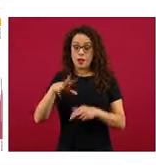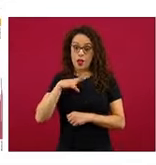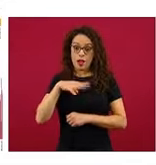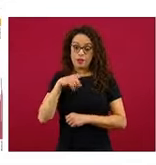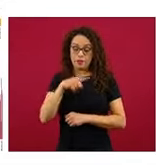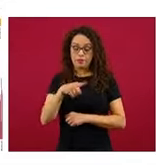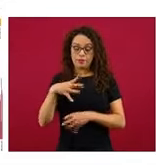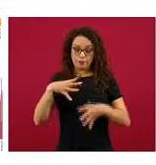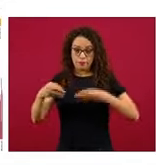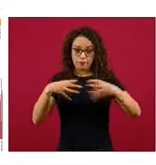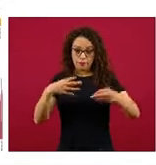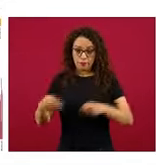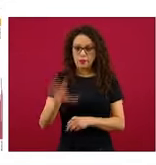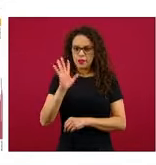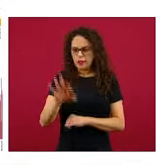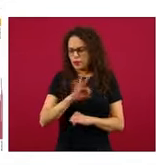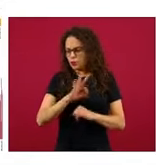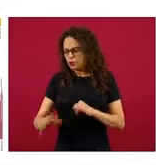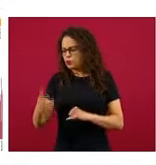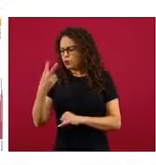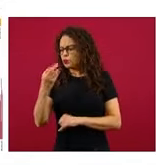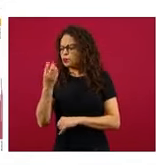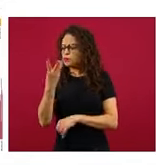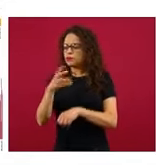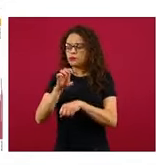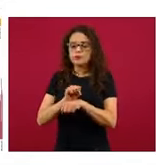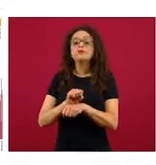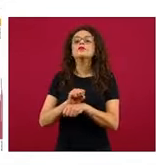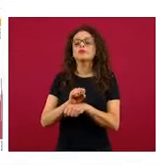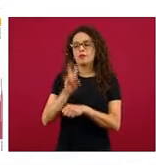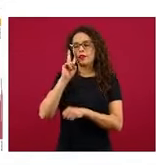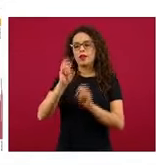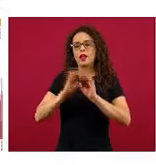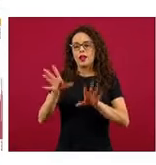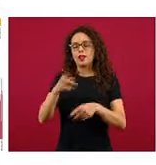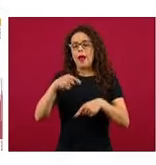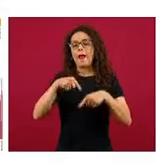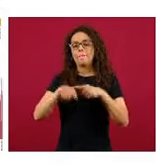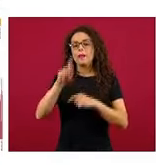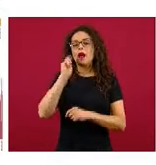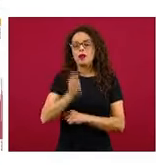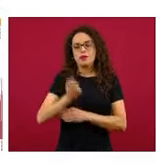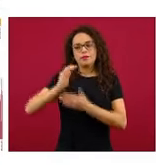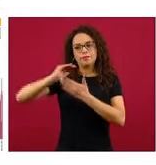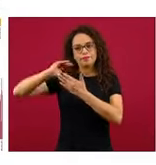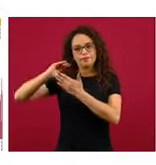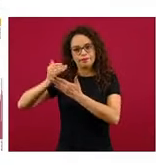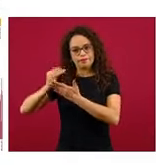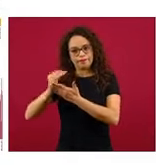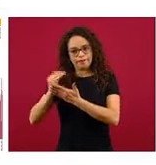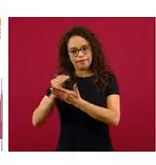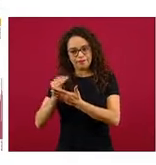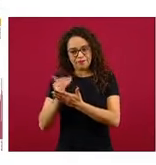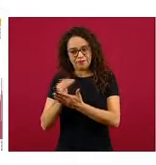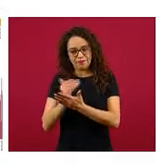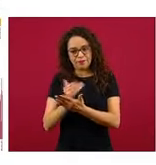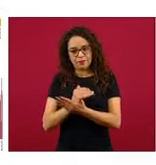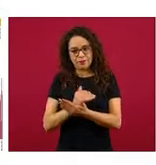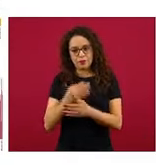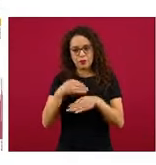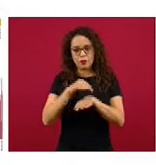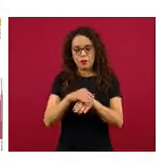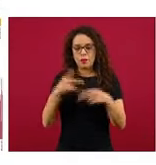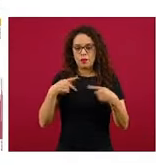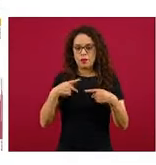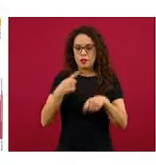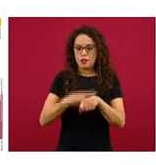ya en las últimas 2-3 semanas podemos ver que inicia nuevamente una tendencia descendente en la presentación de sus